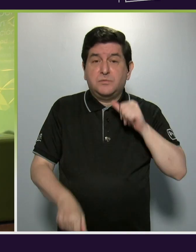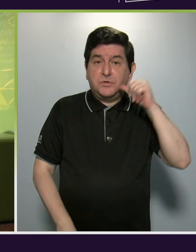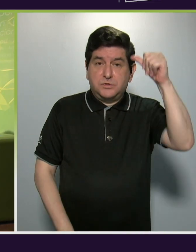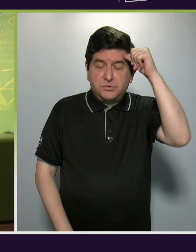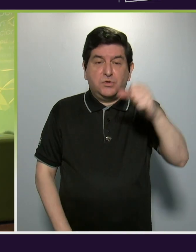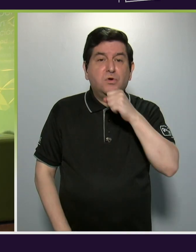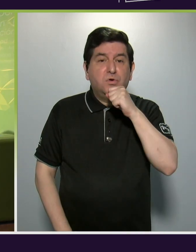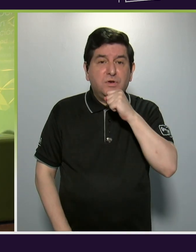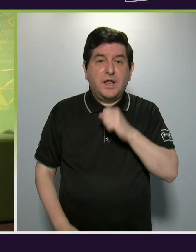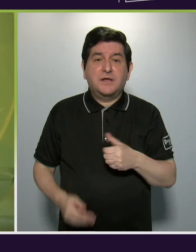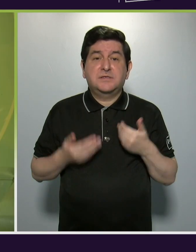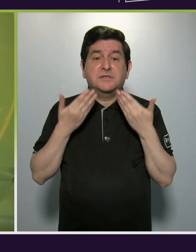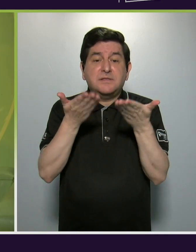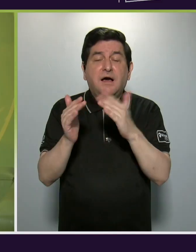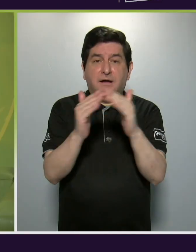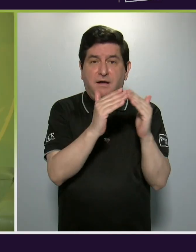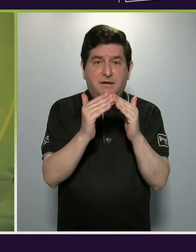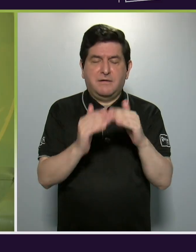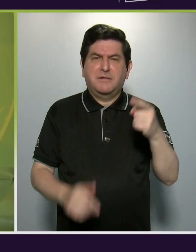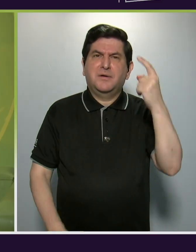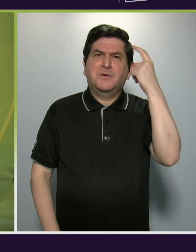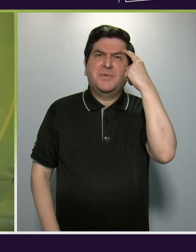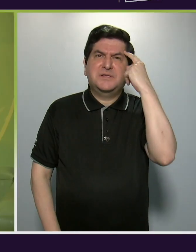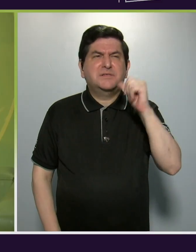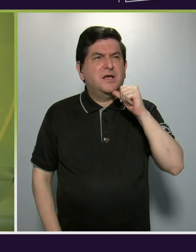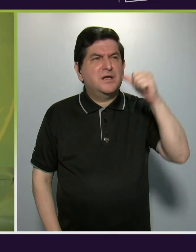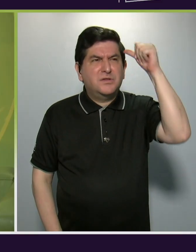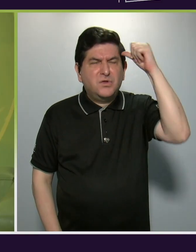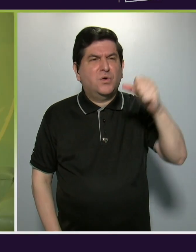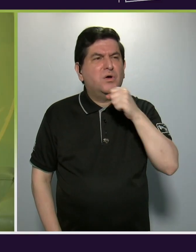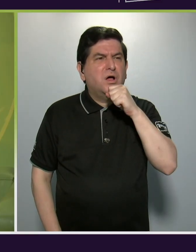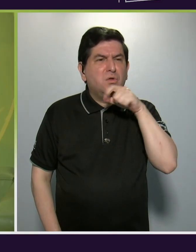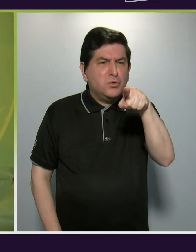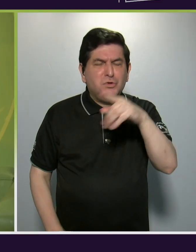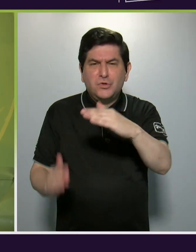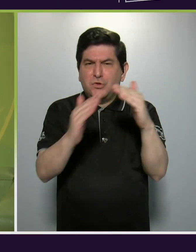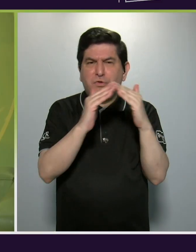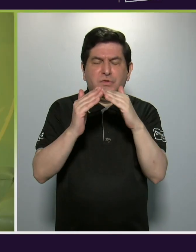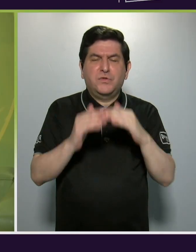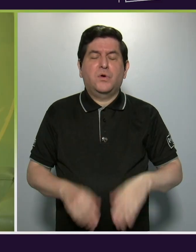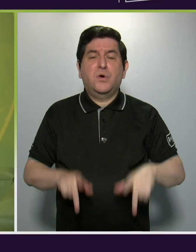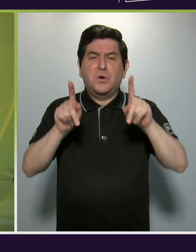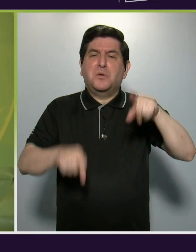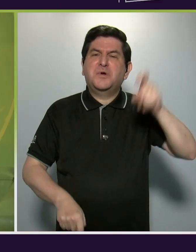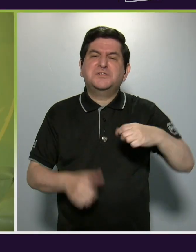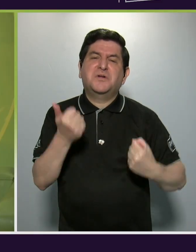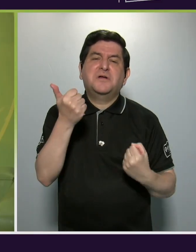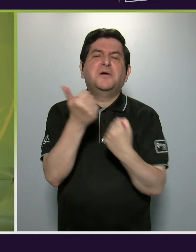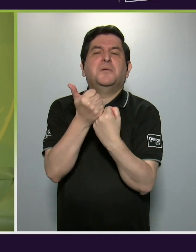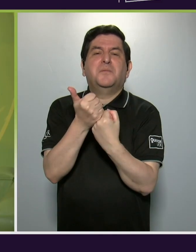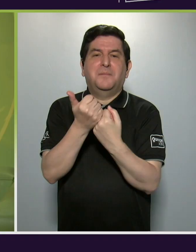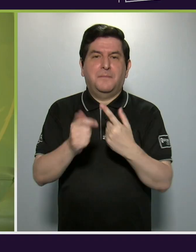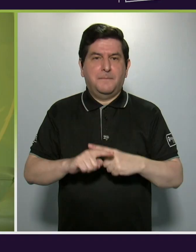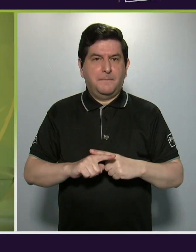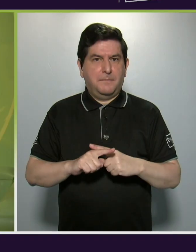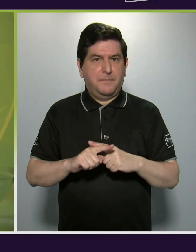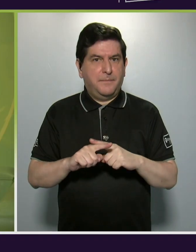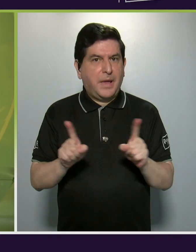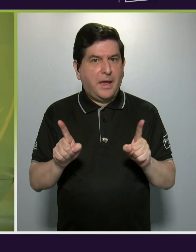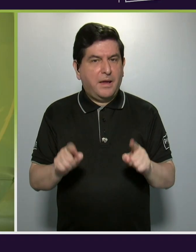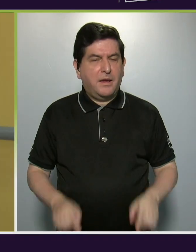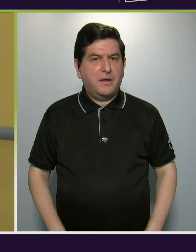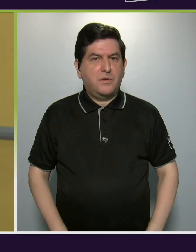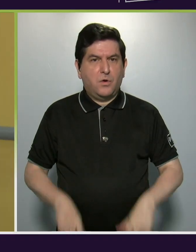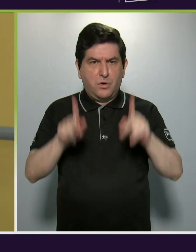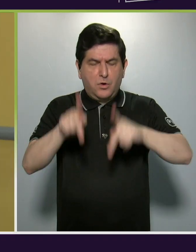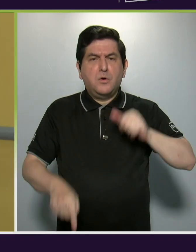dan en las comunidades. Como que cuando pensamos en los adultos mayores de la comunidad, pensamos en aquellos que necesitan apoyo, pero vemos a muchas